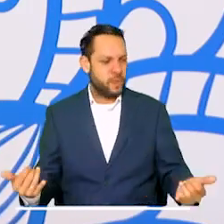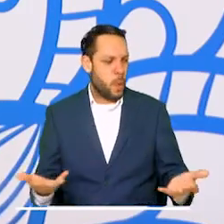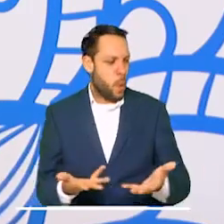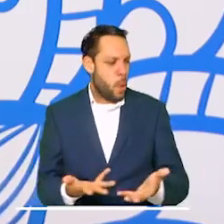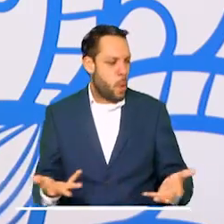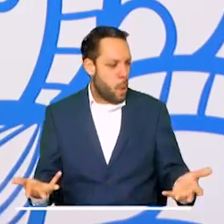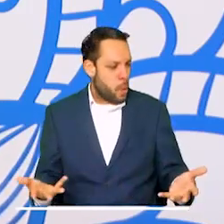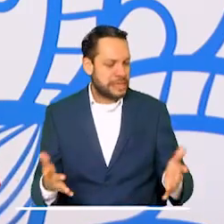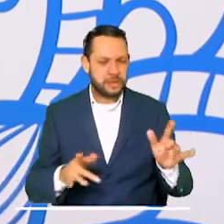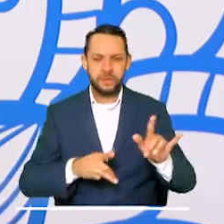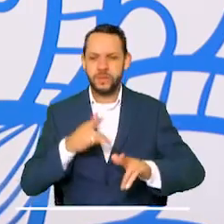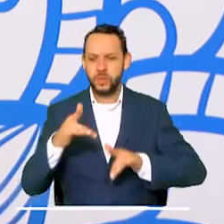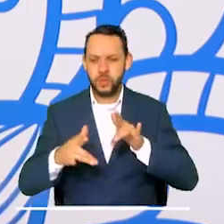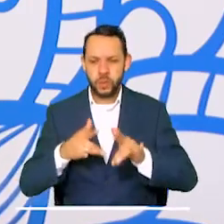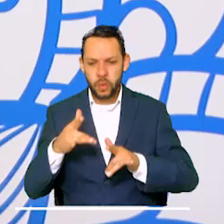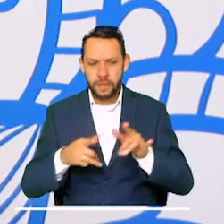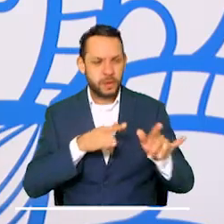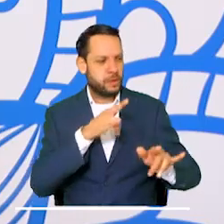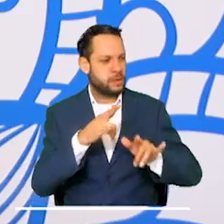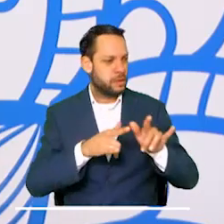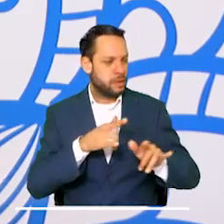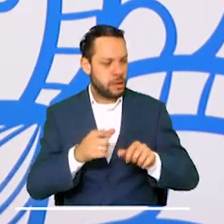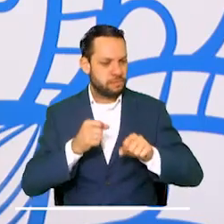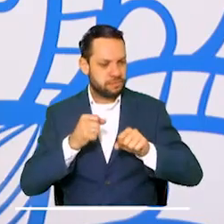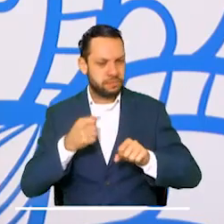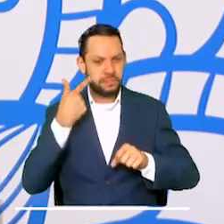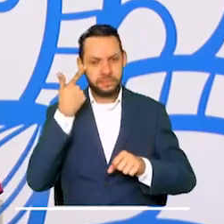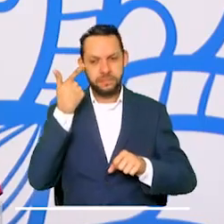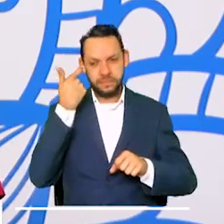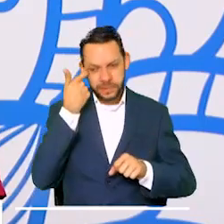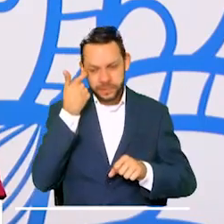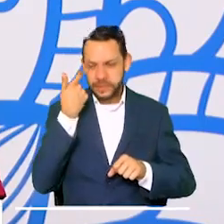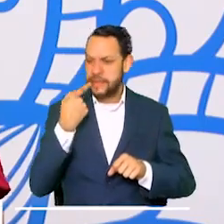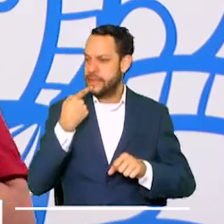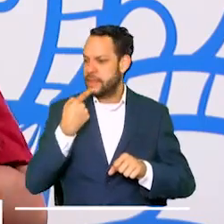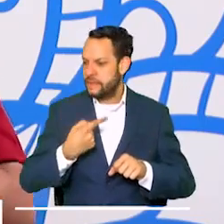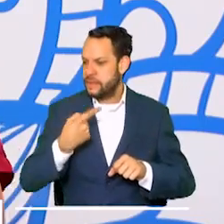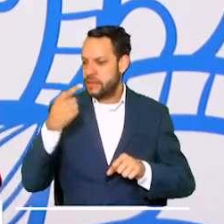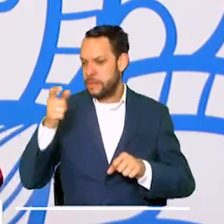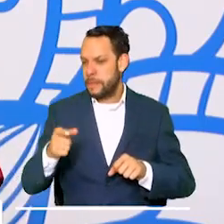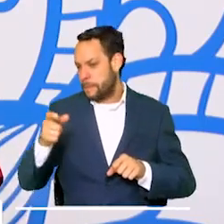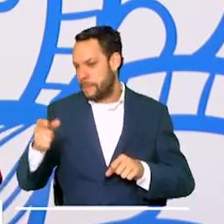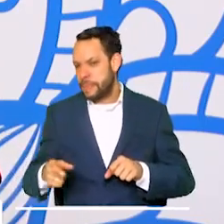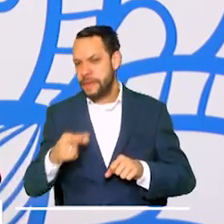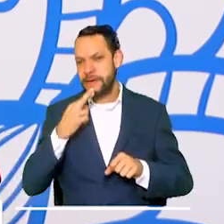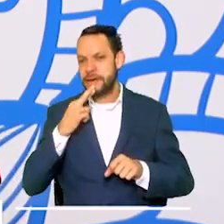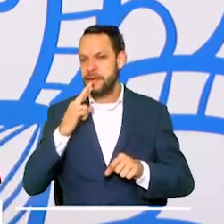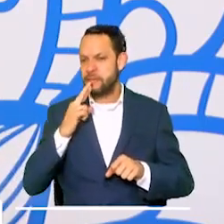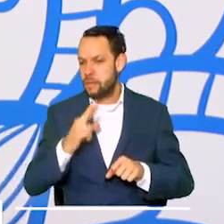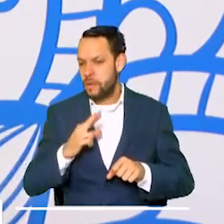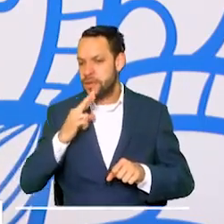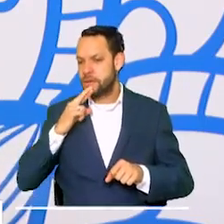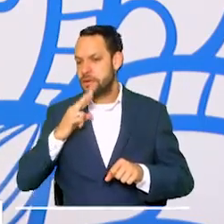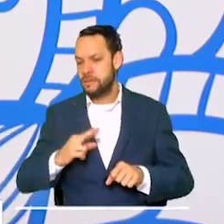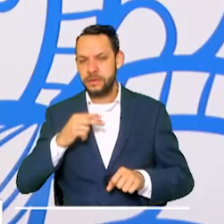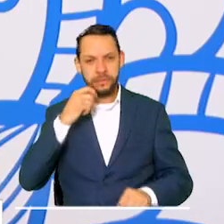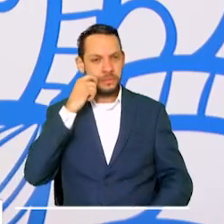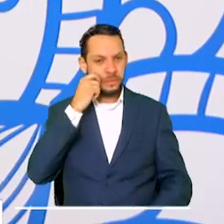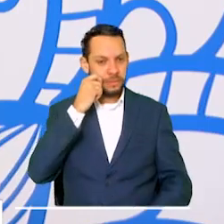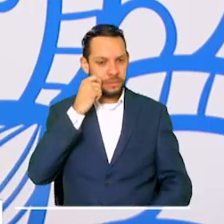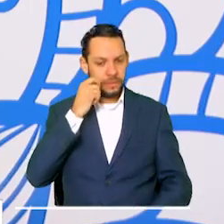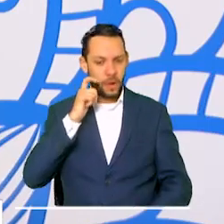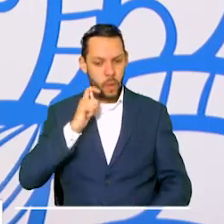estímulos que constantemente nos están retando. Y a todos estos estímulos y a la respuesta que tiene nuestro cuerpo, nosotros lo